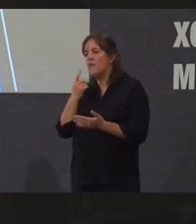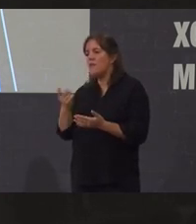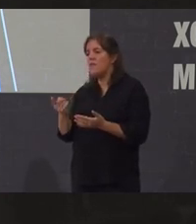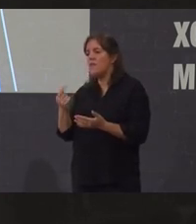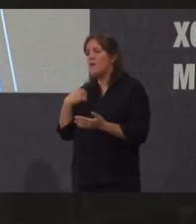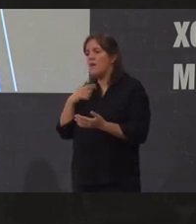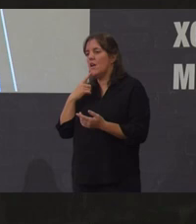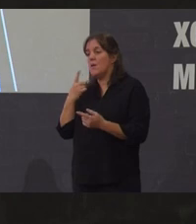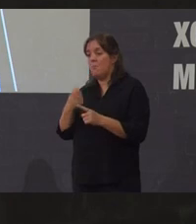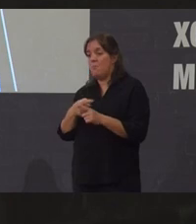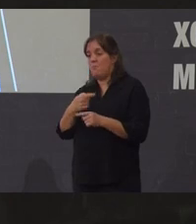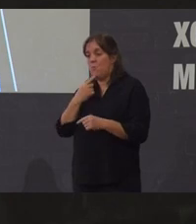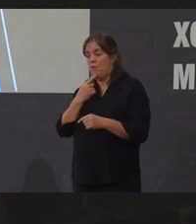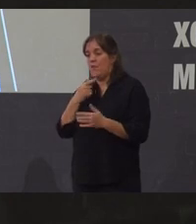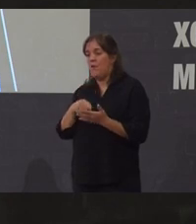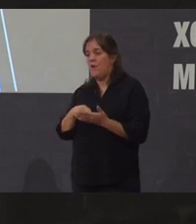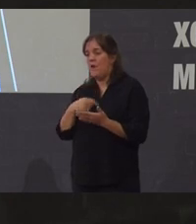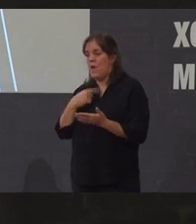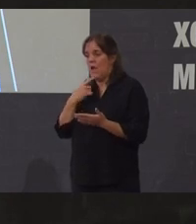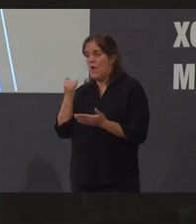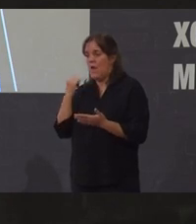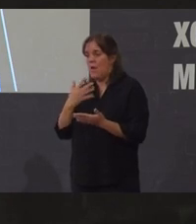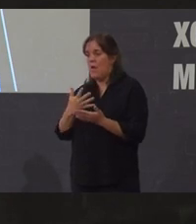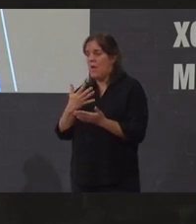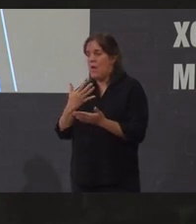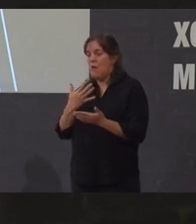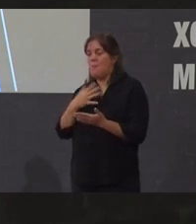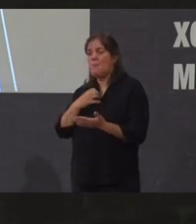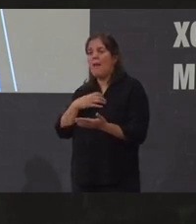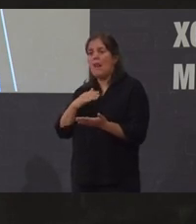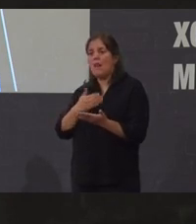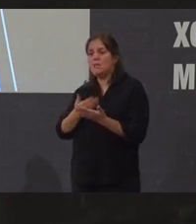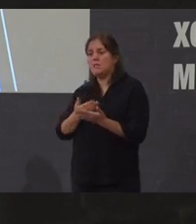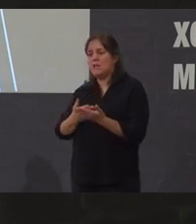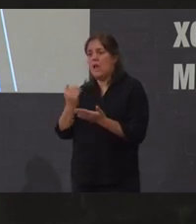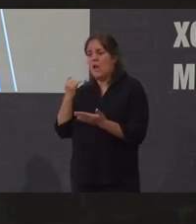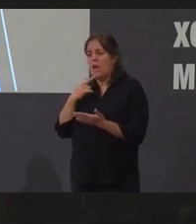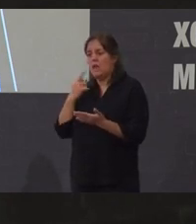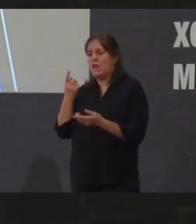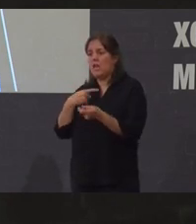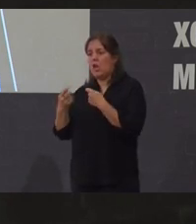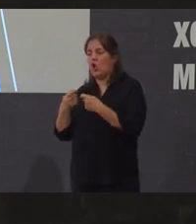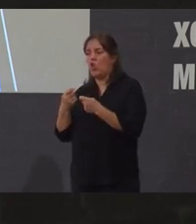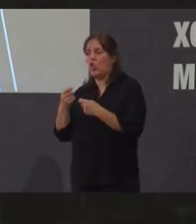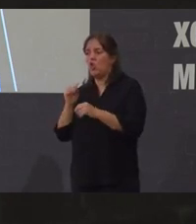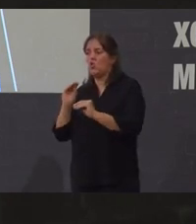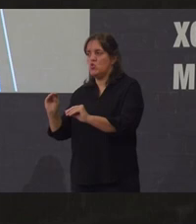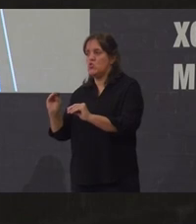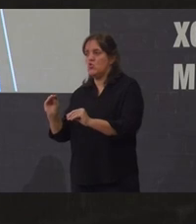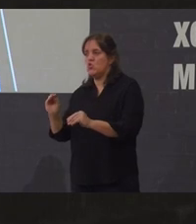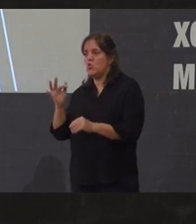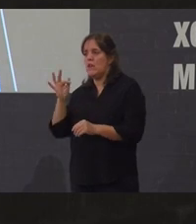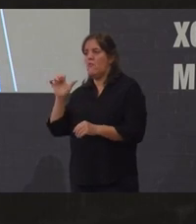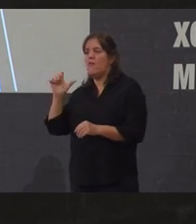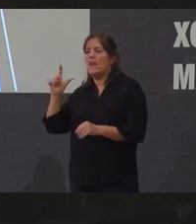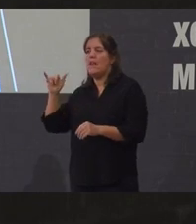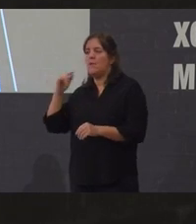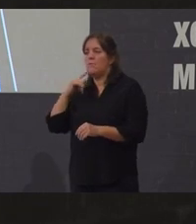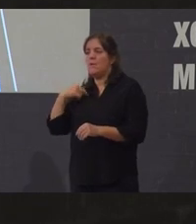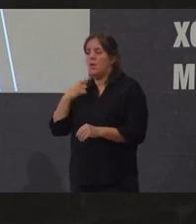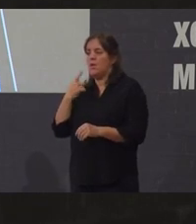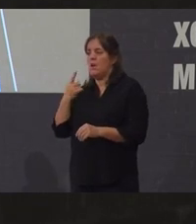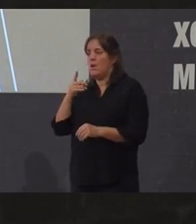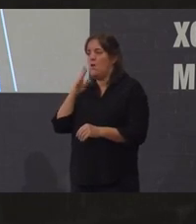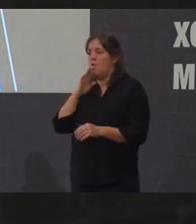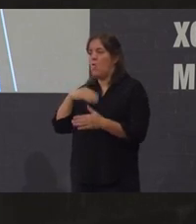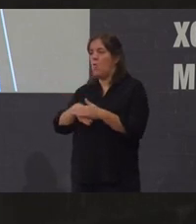que el ten papéis de negocios de Felipe e que os guarda, os ten